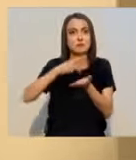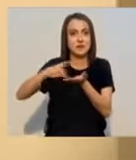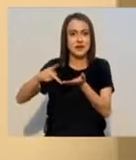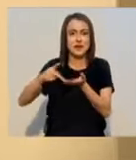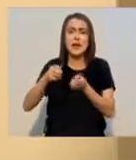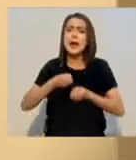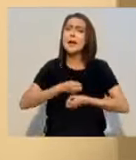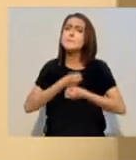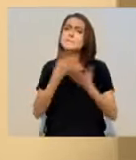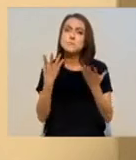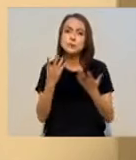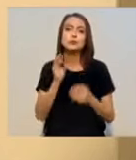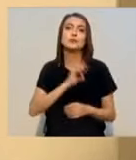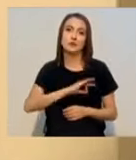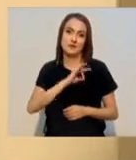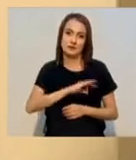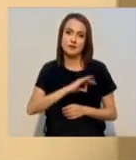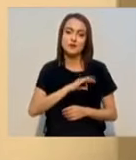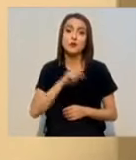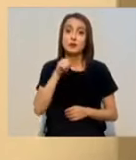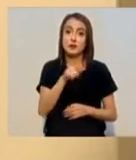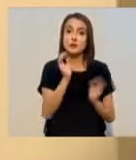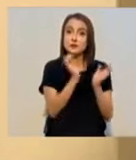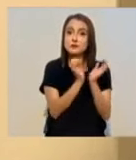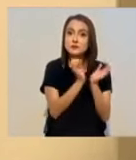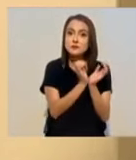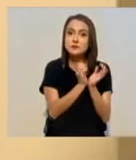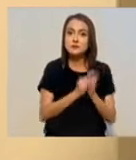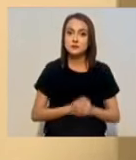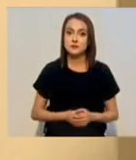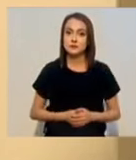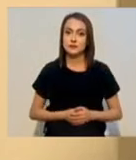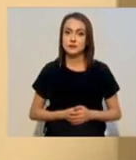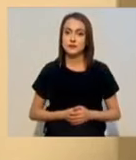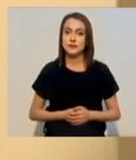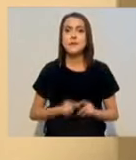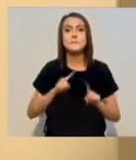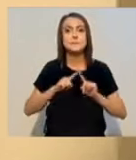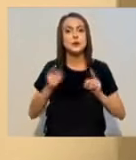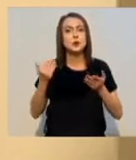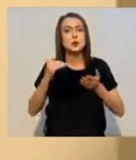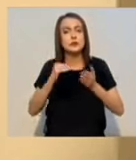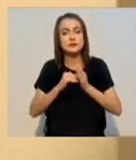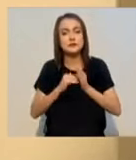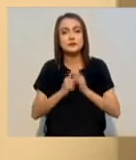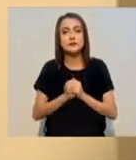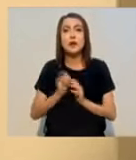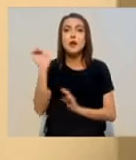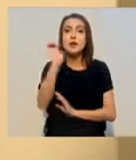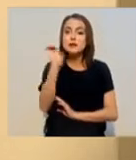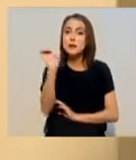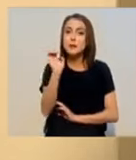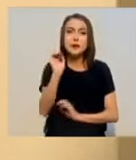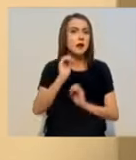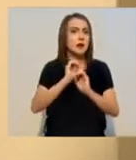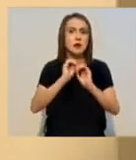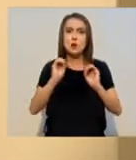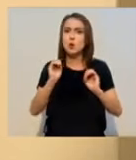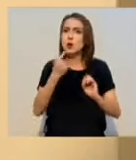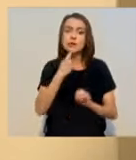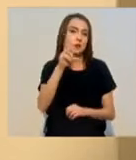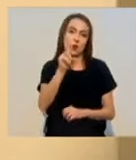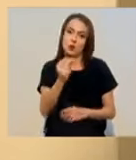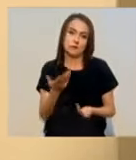hay muchos beneficios de ese aseguramiento, pero de nuevo, a las emergencias ninguna se